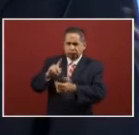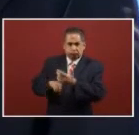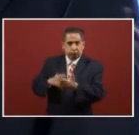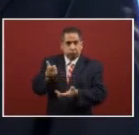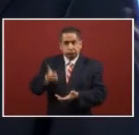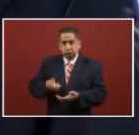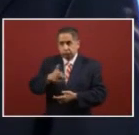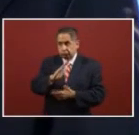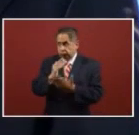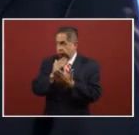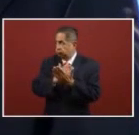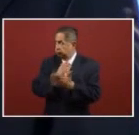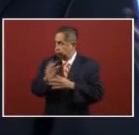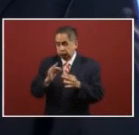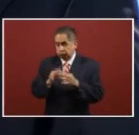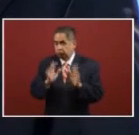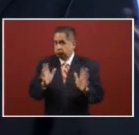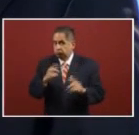de tarifas,